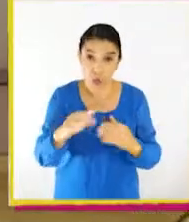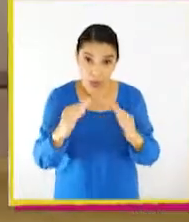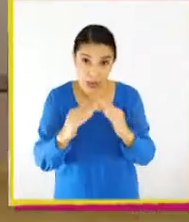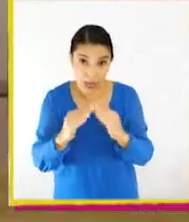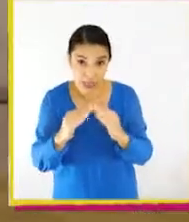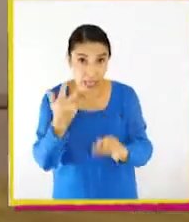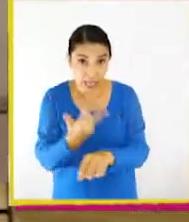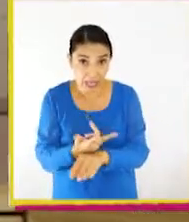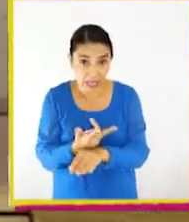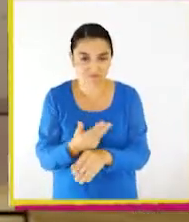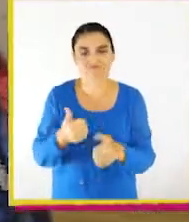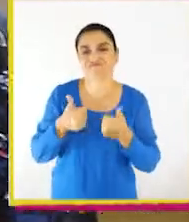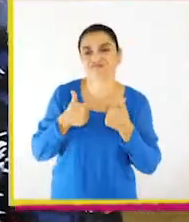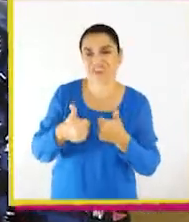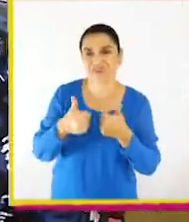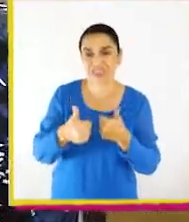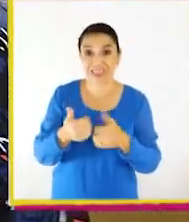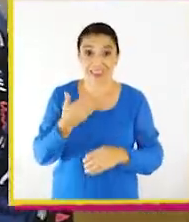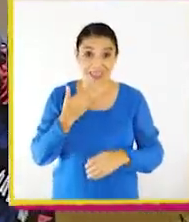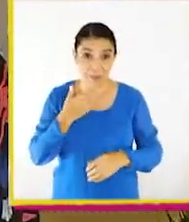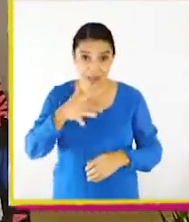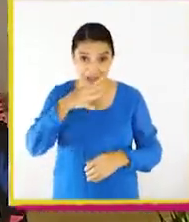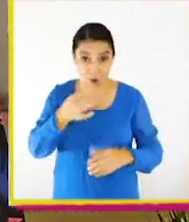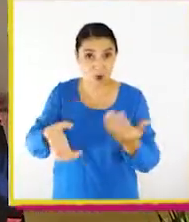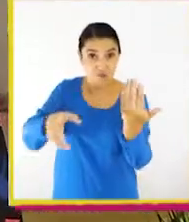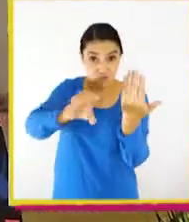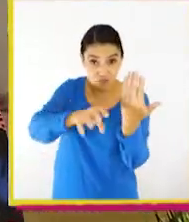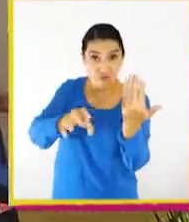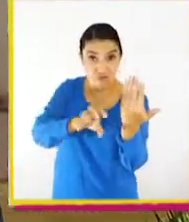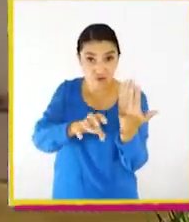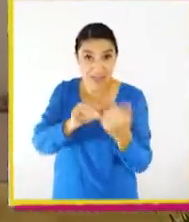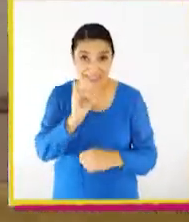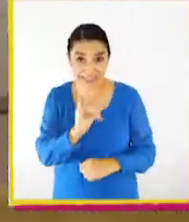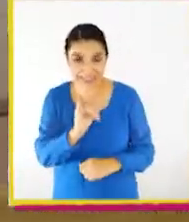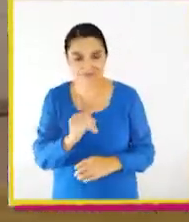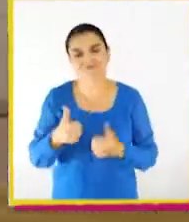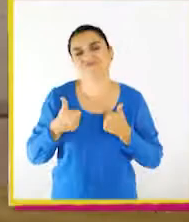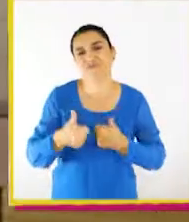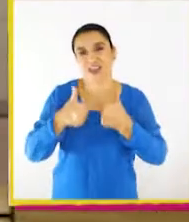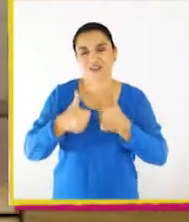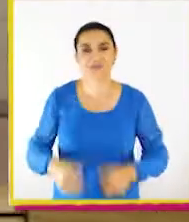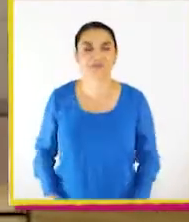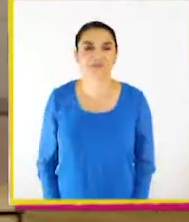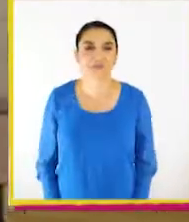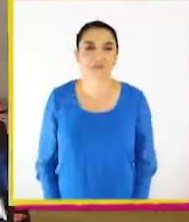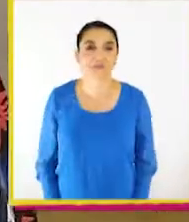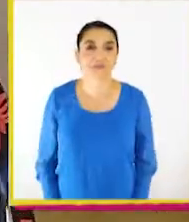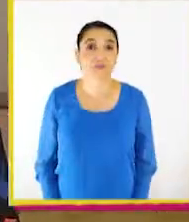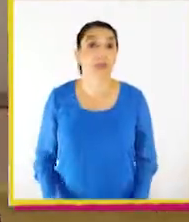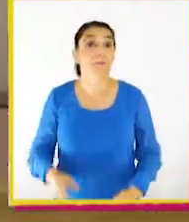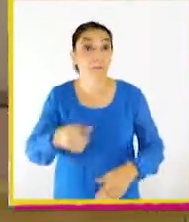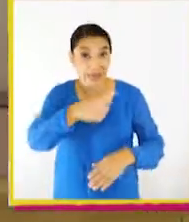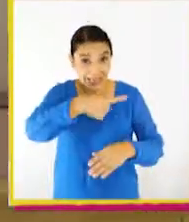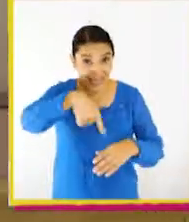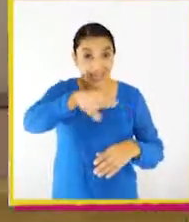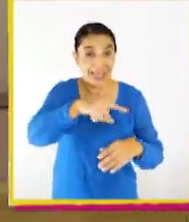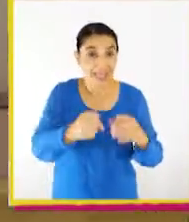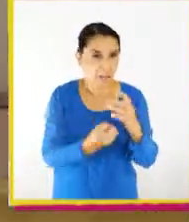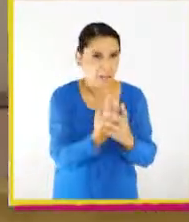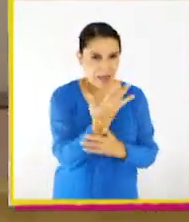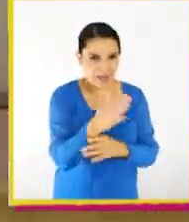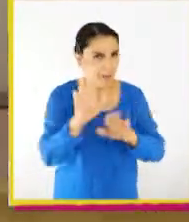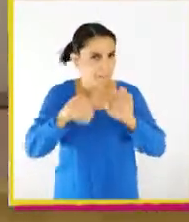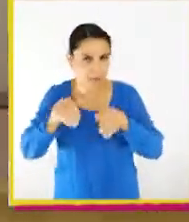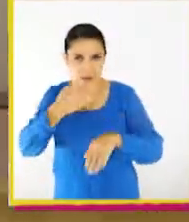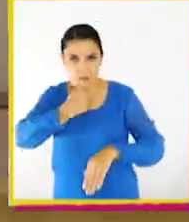casa? ¡Qué bien! ¿Y también las riegan? ¿Sí? ¡Qué bueno! Porque ellas, al igual